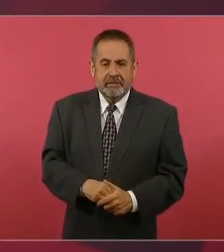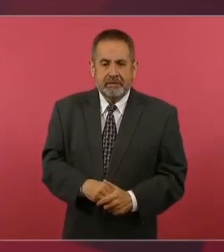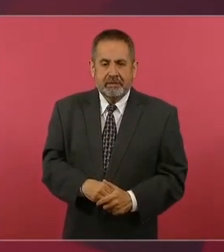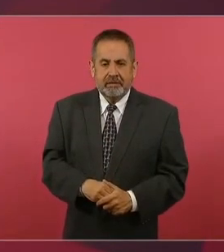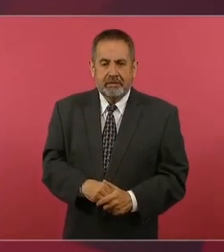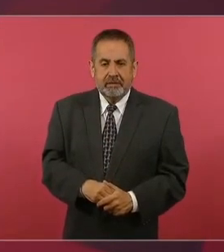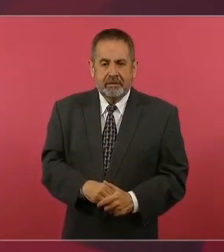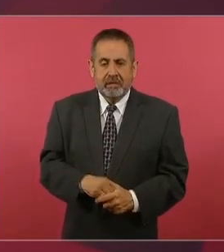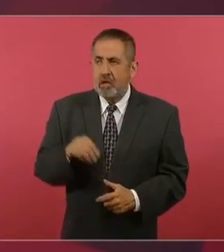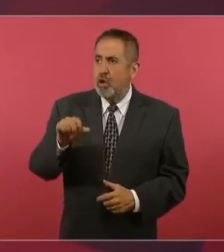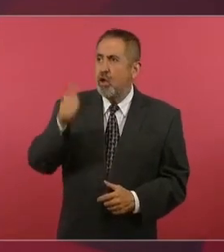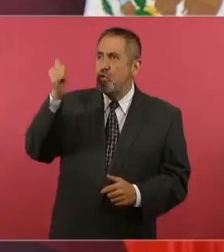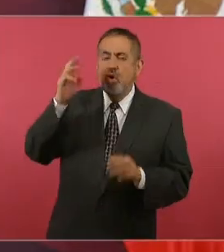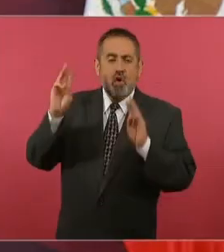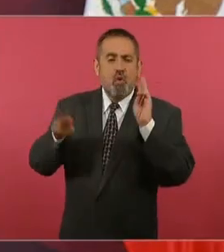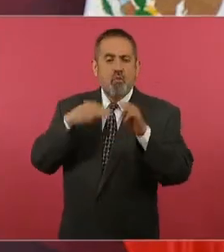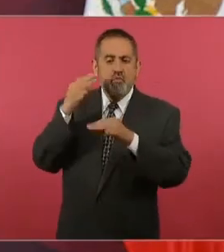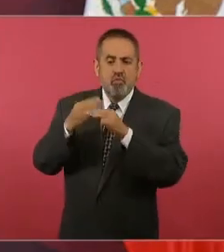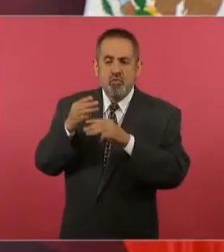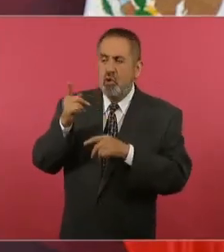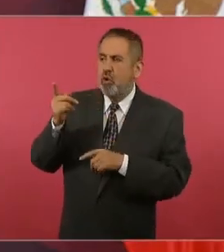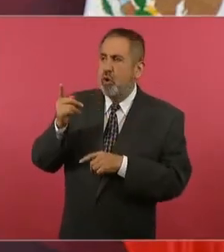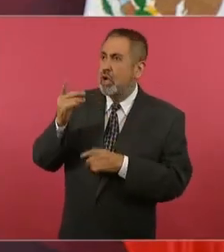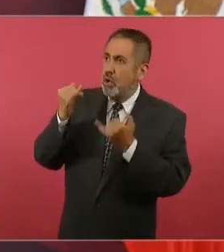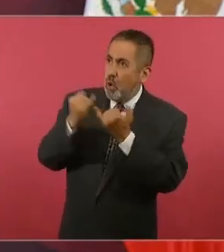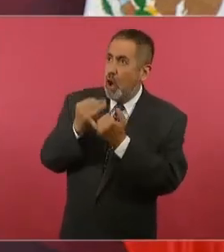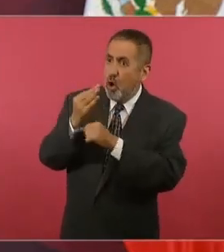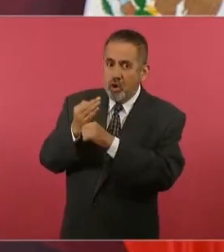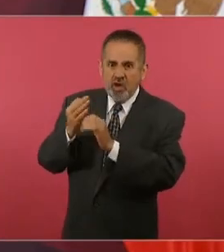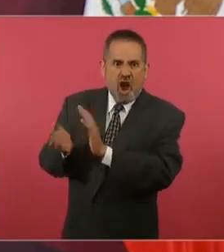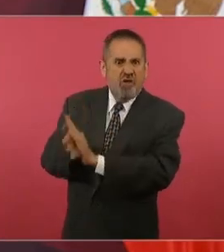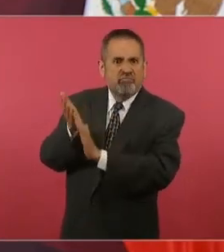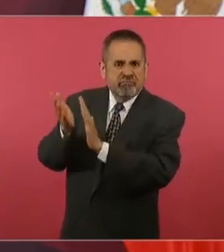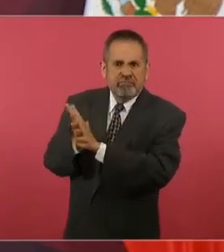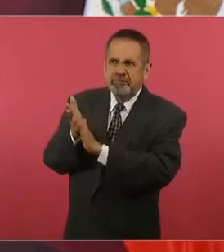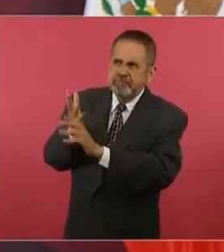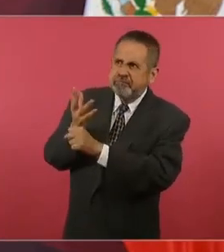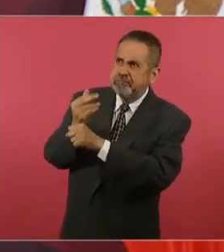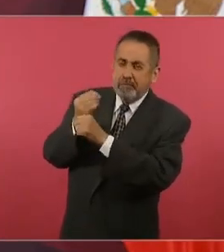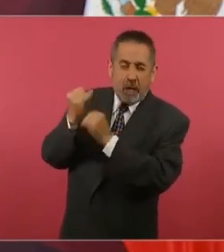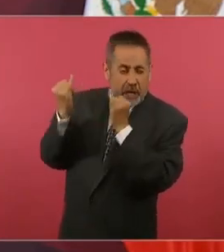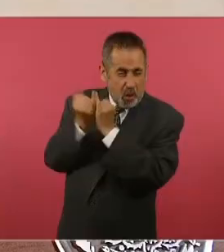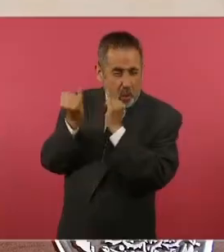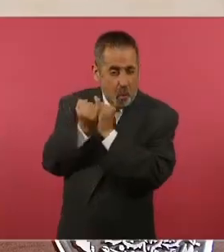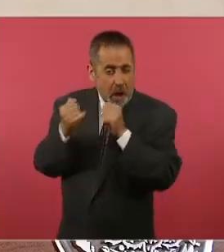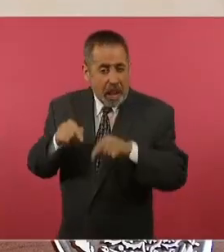No hay en ningún lugar del mundo una obra que esté